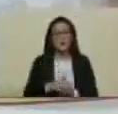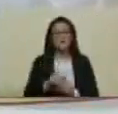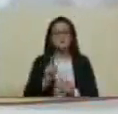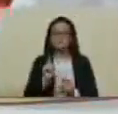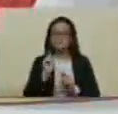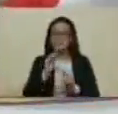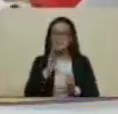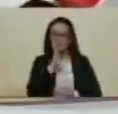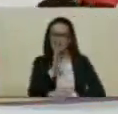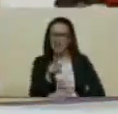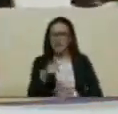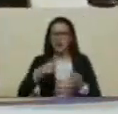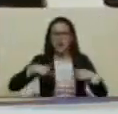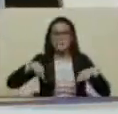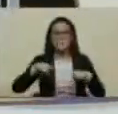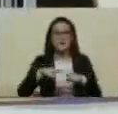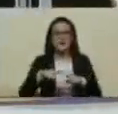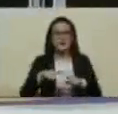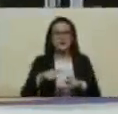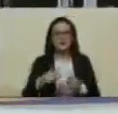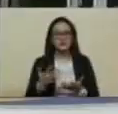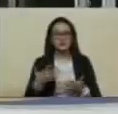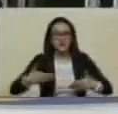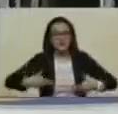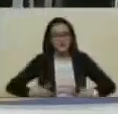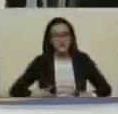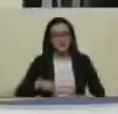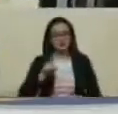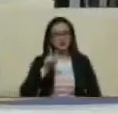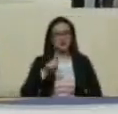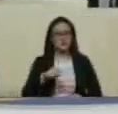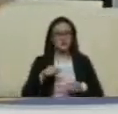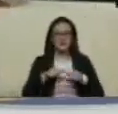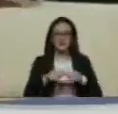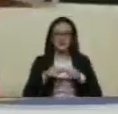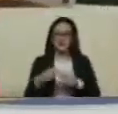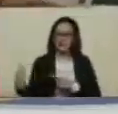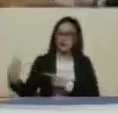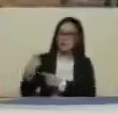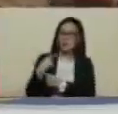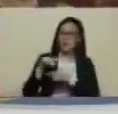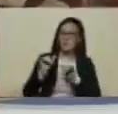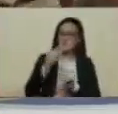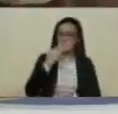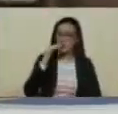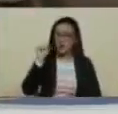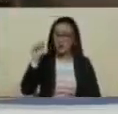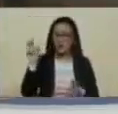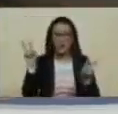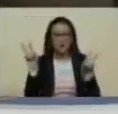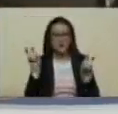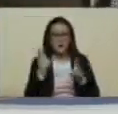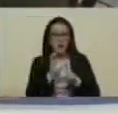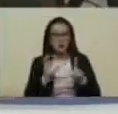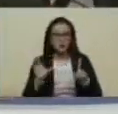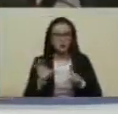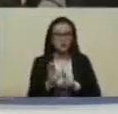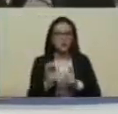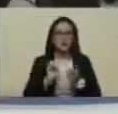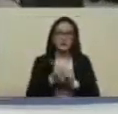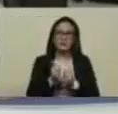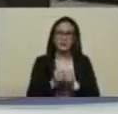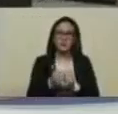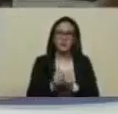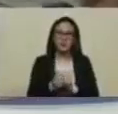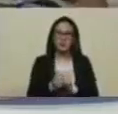los aportes kilocalóricos, haciendo esfuerzo también, siguiendo la instrucción que usted nos dio con el tema de la cultura y el